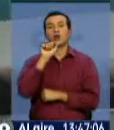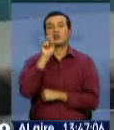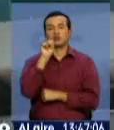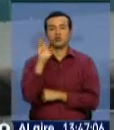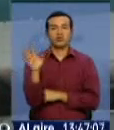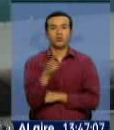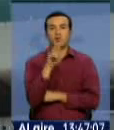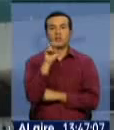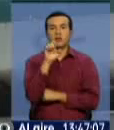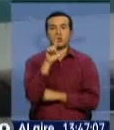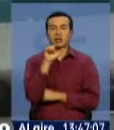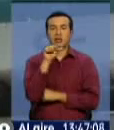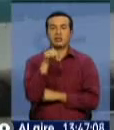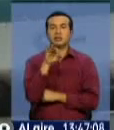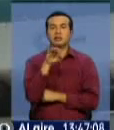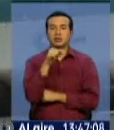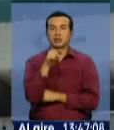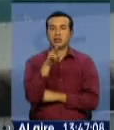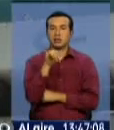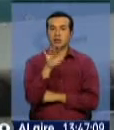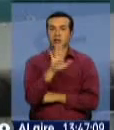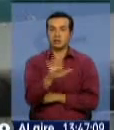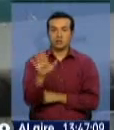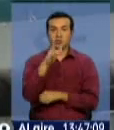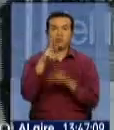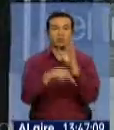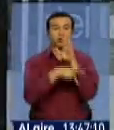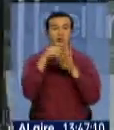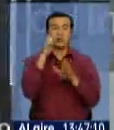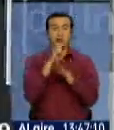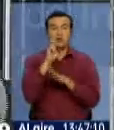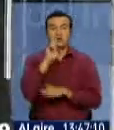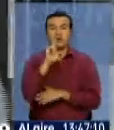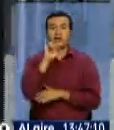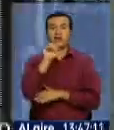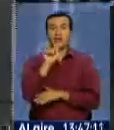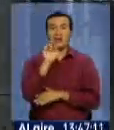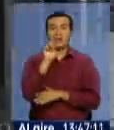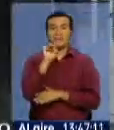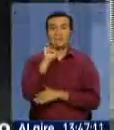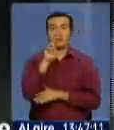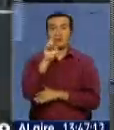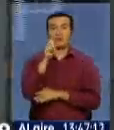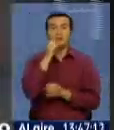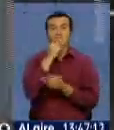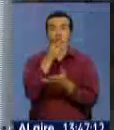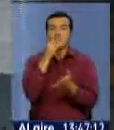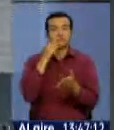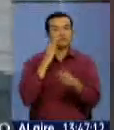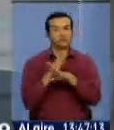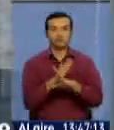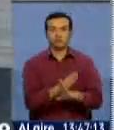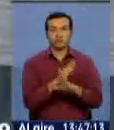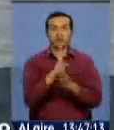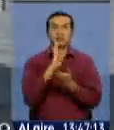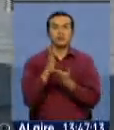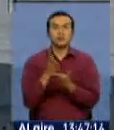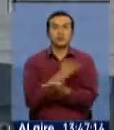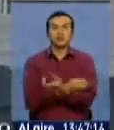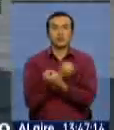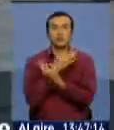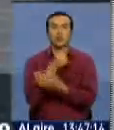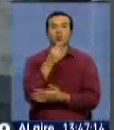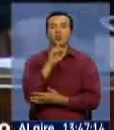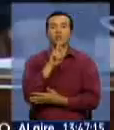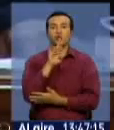Velástegui, abogado del exgerente de transporte de Petroecuador, Ramiro C., rechazó las declaraciones del testimonio anticipado de Gustavo